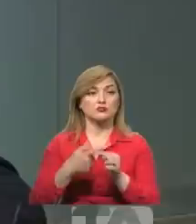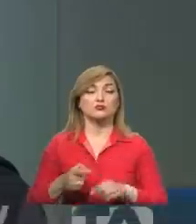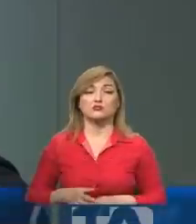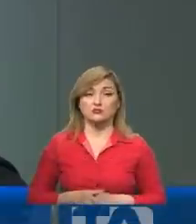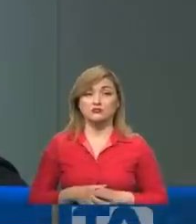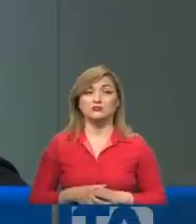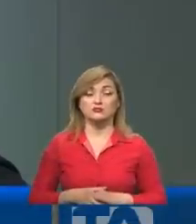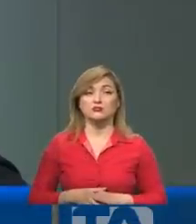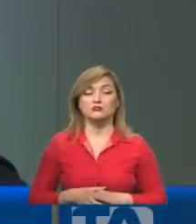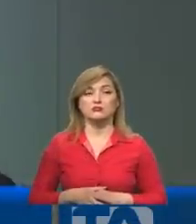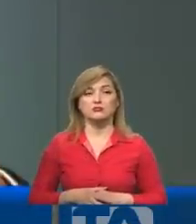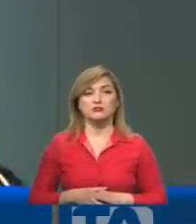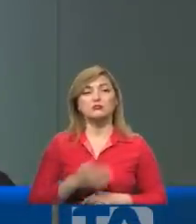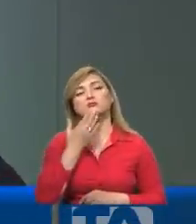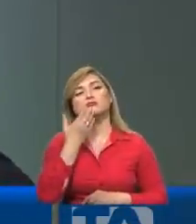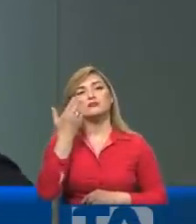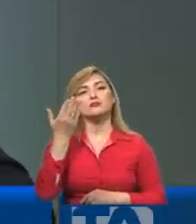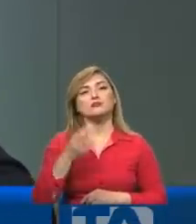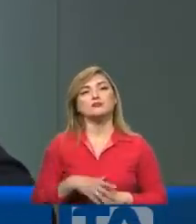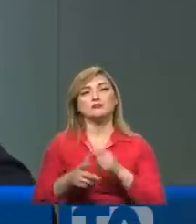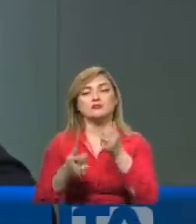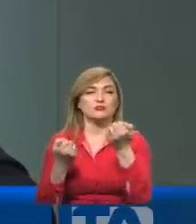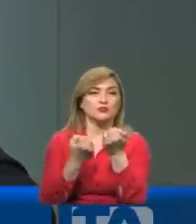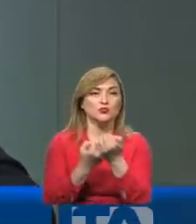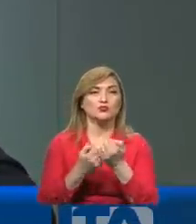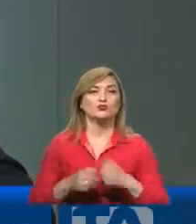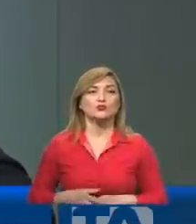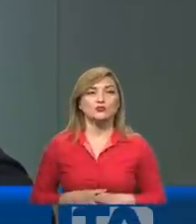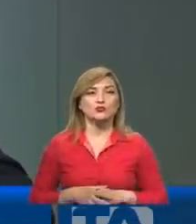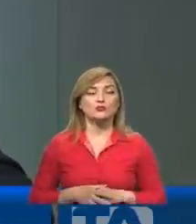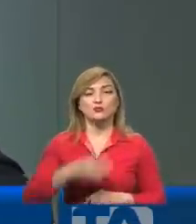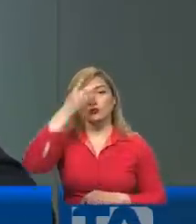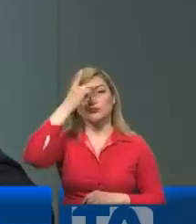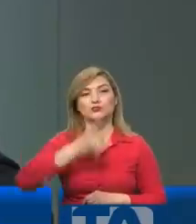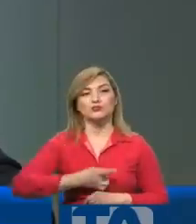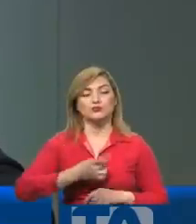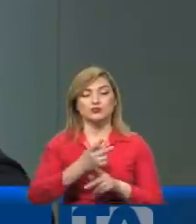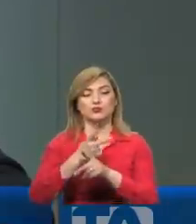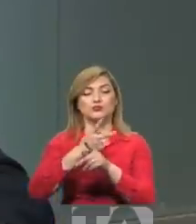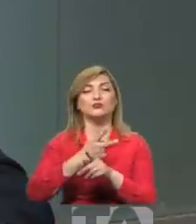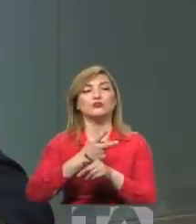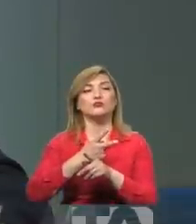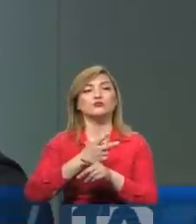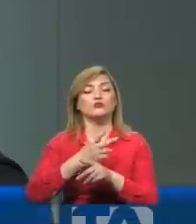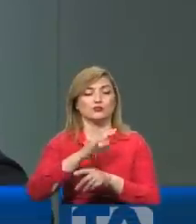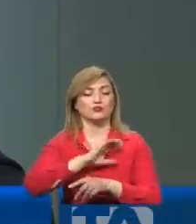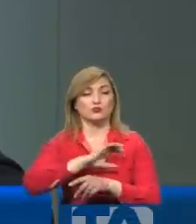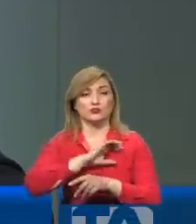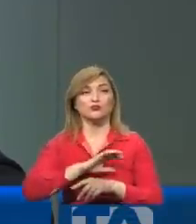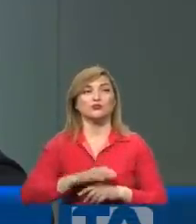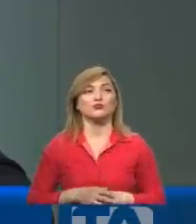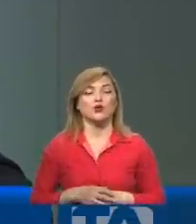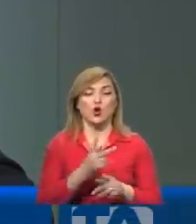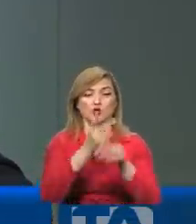un proceso que opera a través de un impulso ciudadano y que pasa para decisión del Consejo Metropolitano. Es decir, que